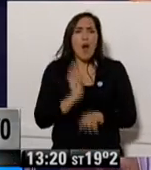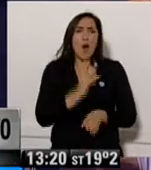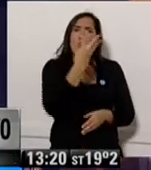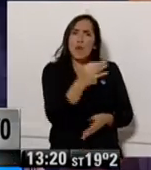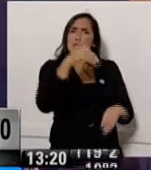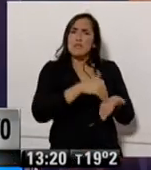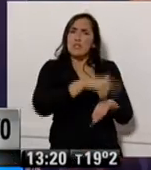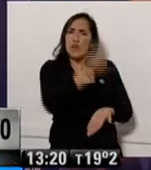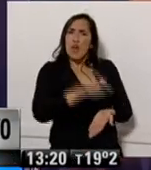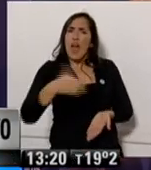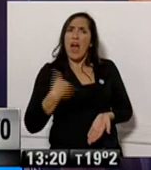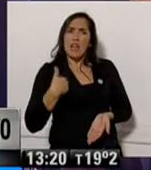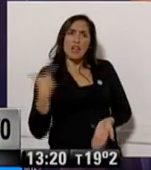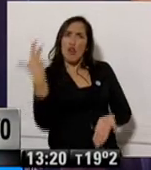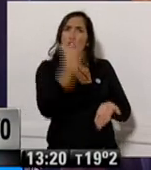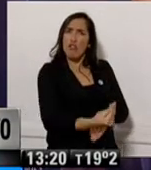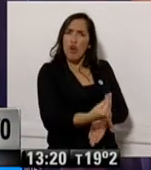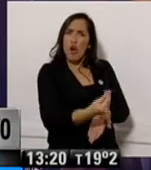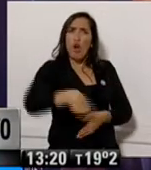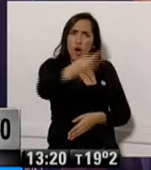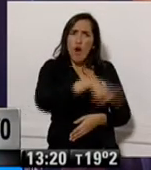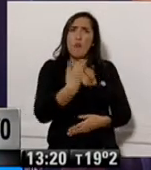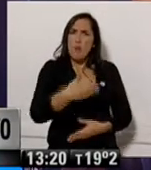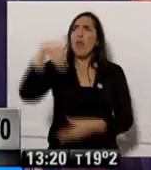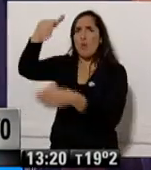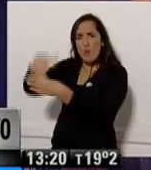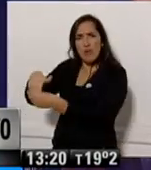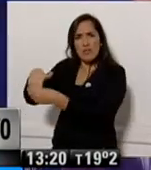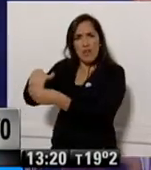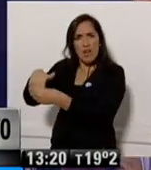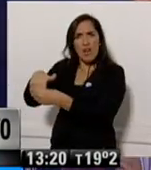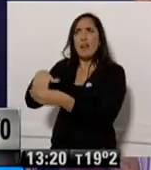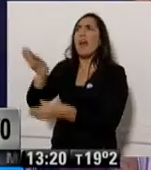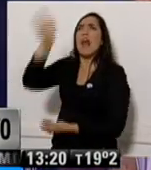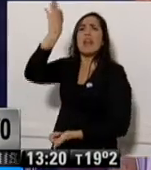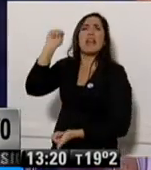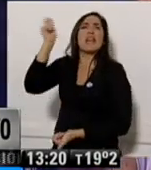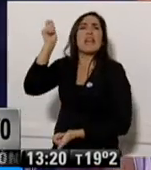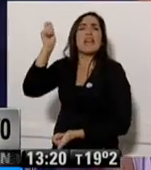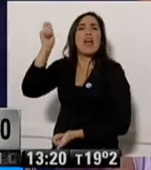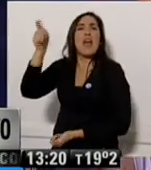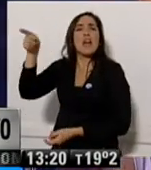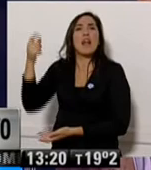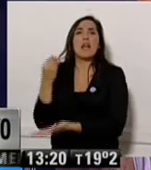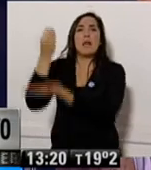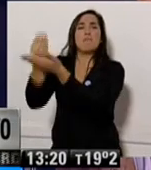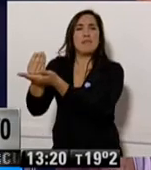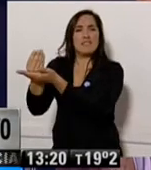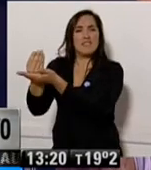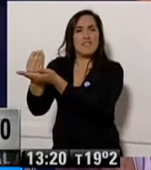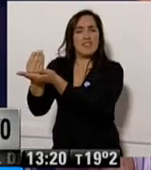millones de argentinos a elegir a quiénes son los que van a